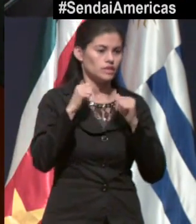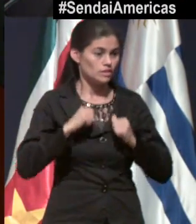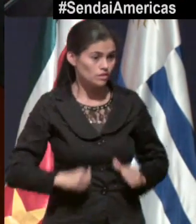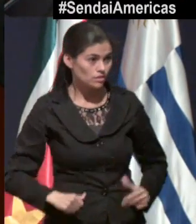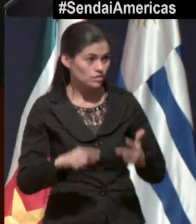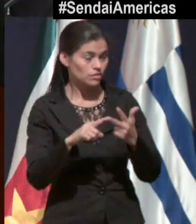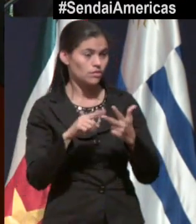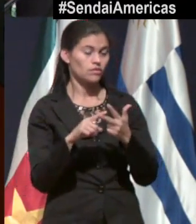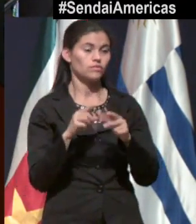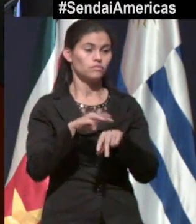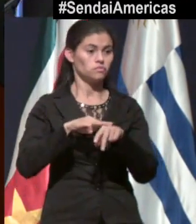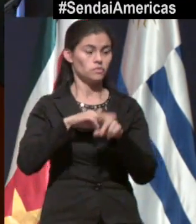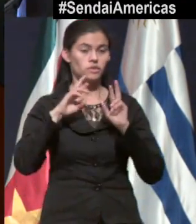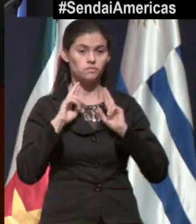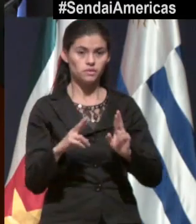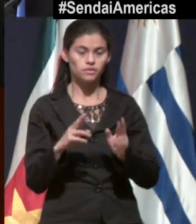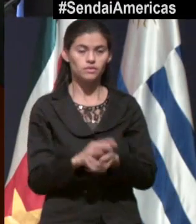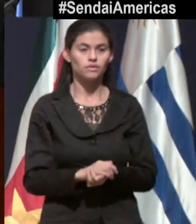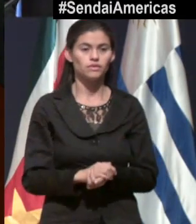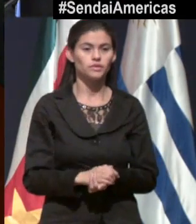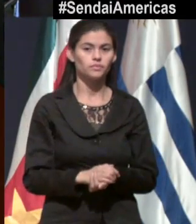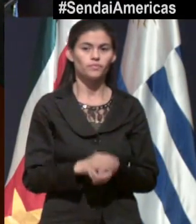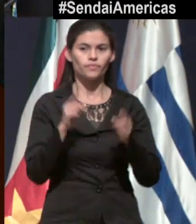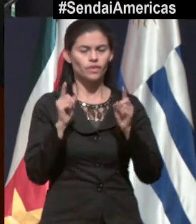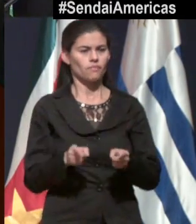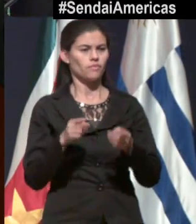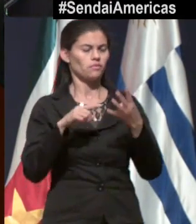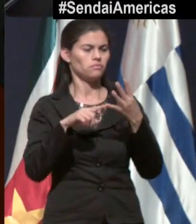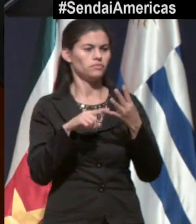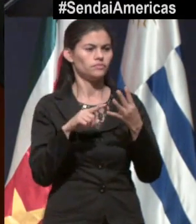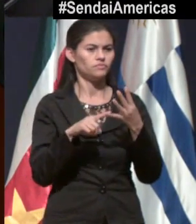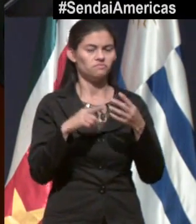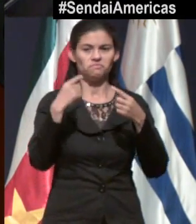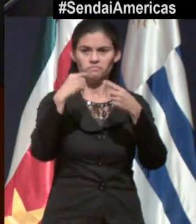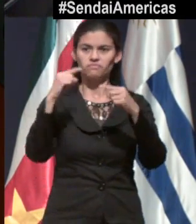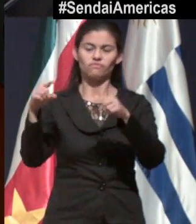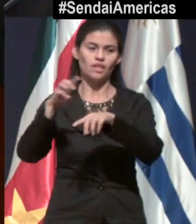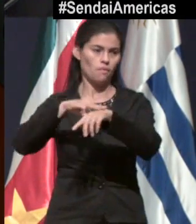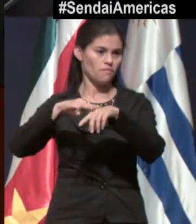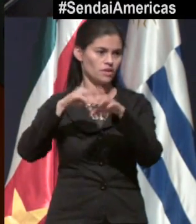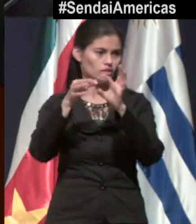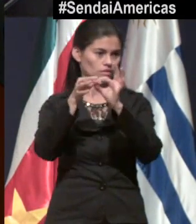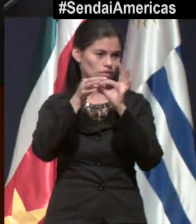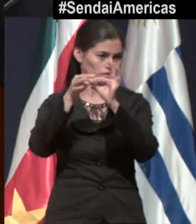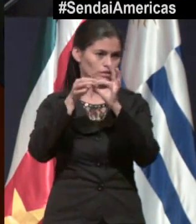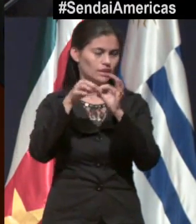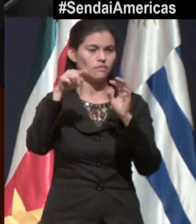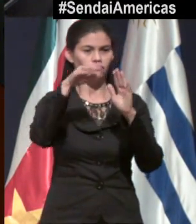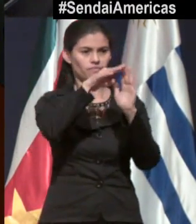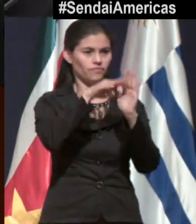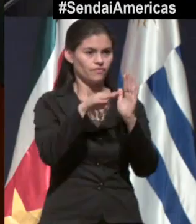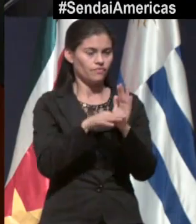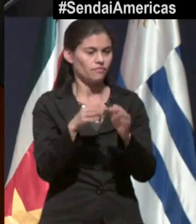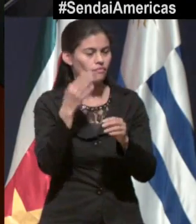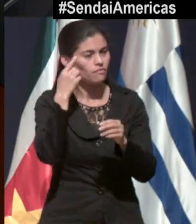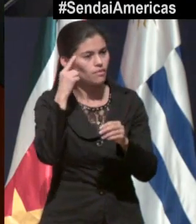salud, representantes también de ministerios varios que tienen que ver mucho con la temática de